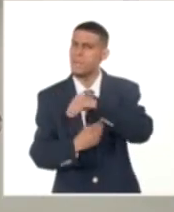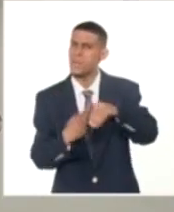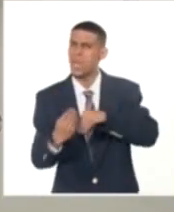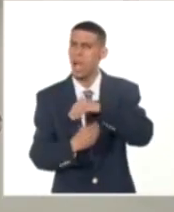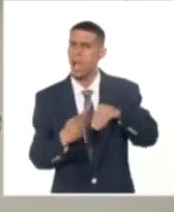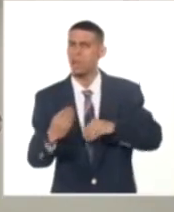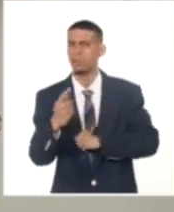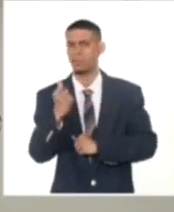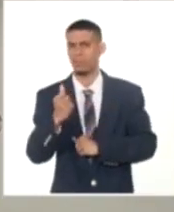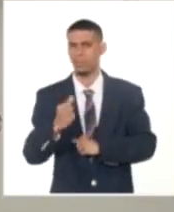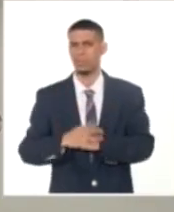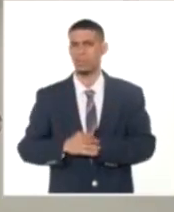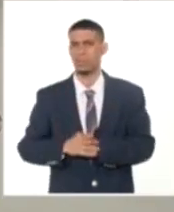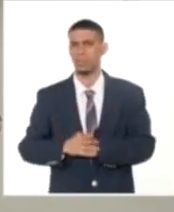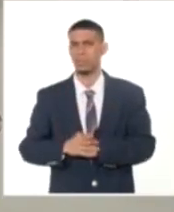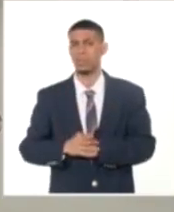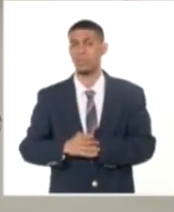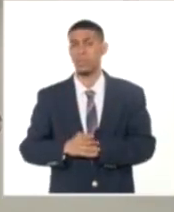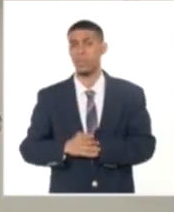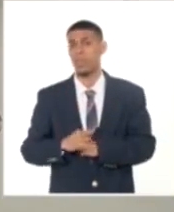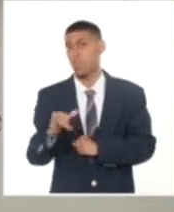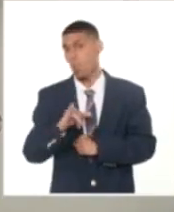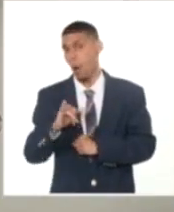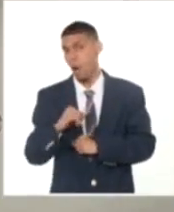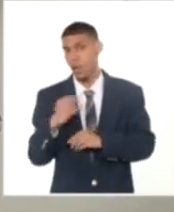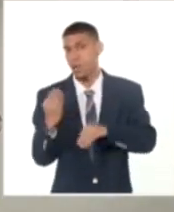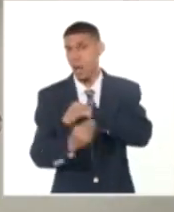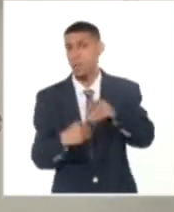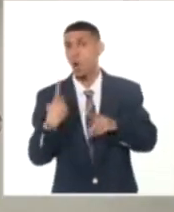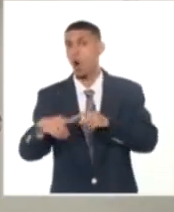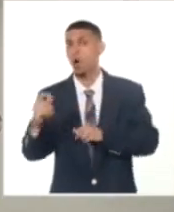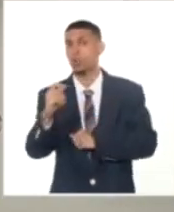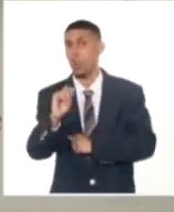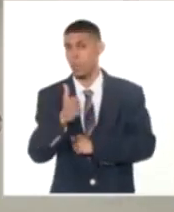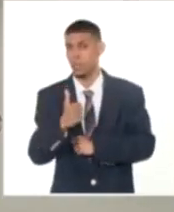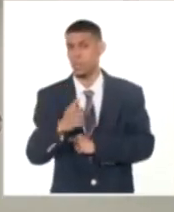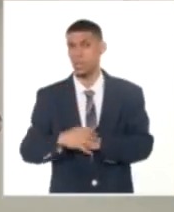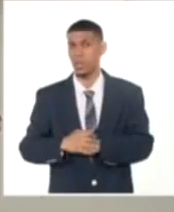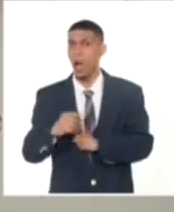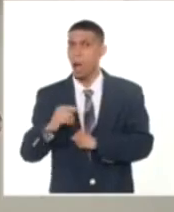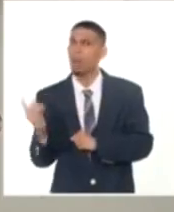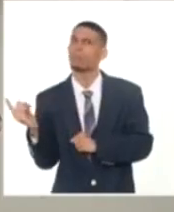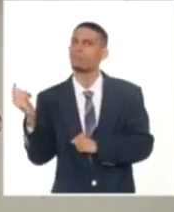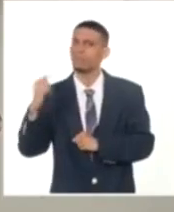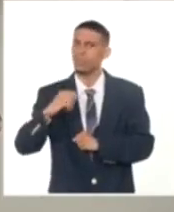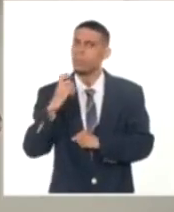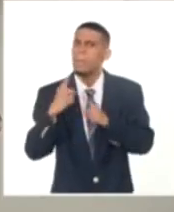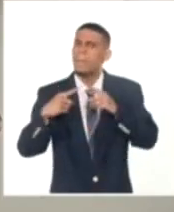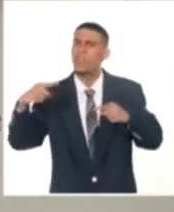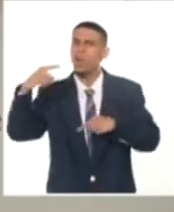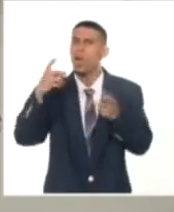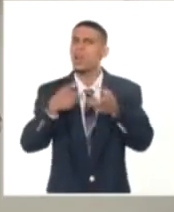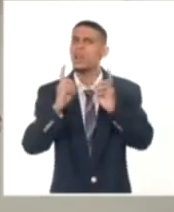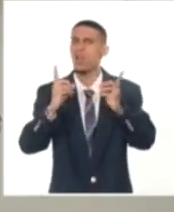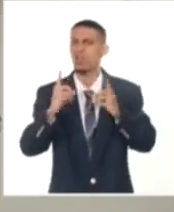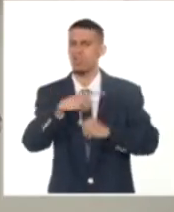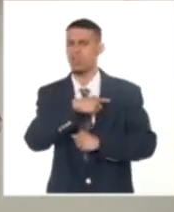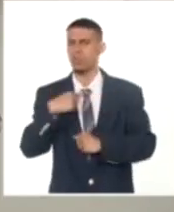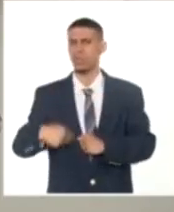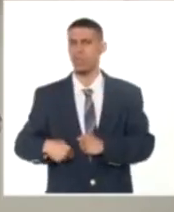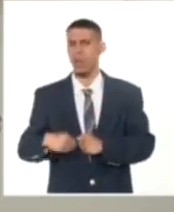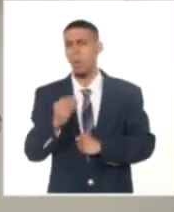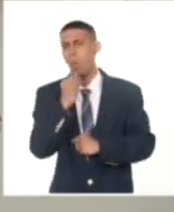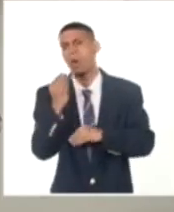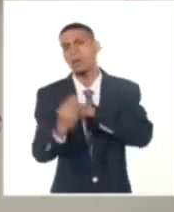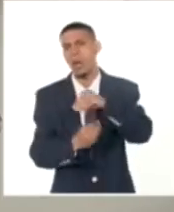planteó junto con Alberto Fernández de cara a la CELAC y lo trae ahora como prioridad para su reunión en China con Xi Jinping. Porque